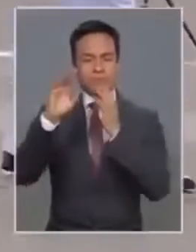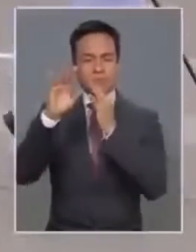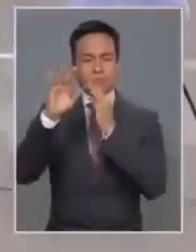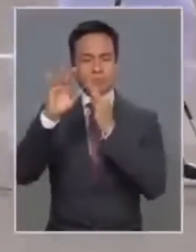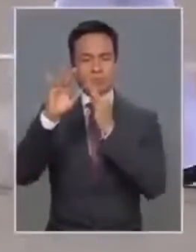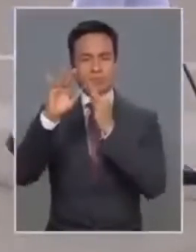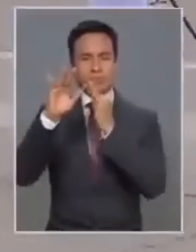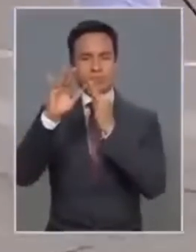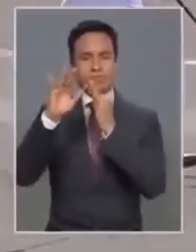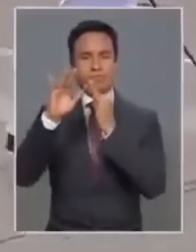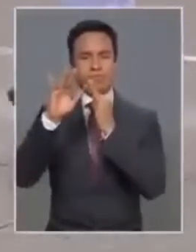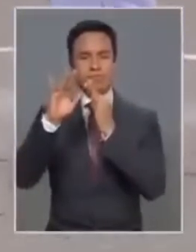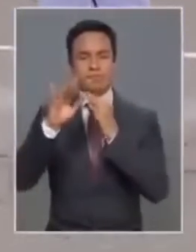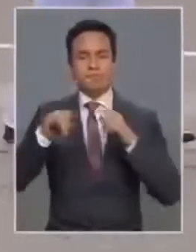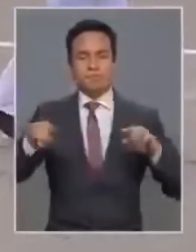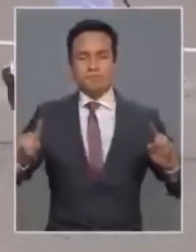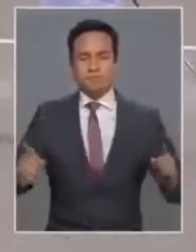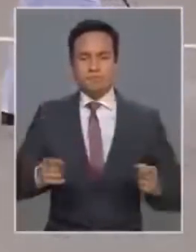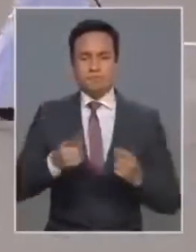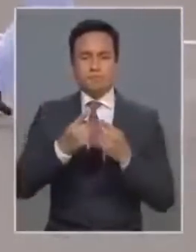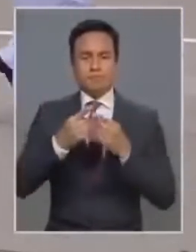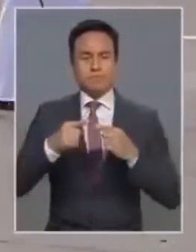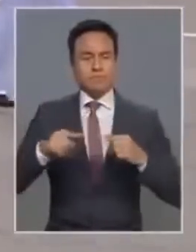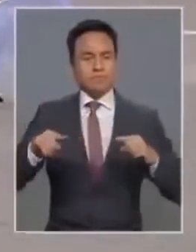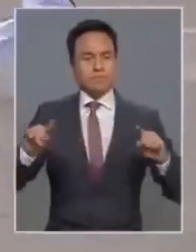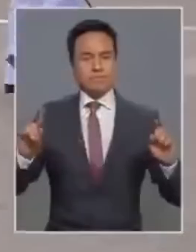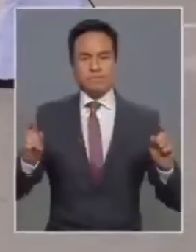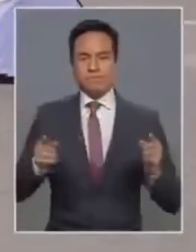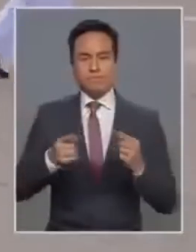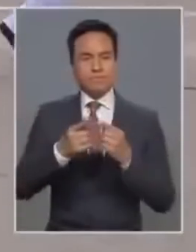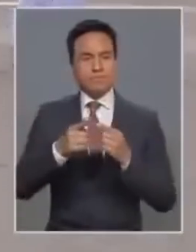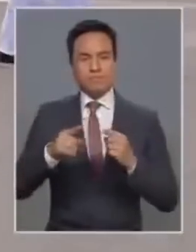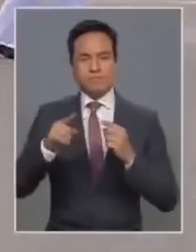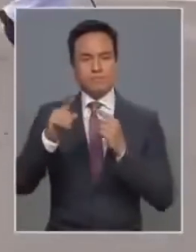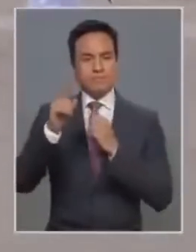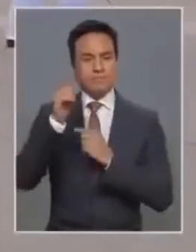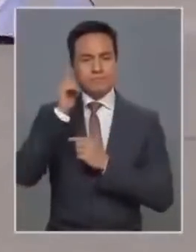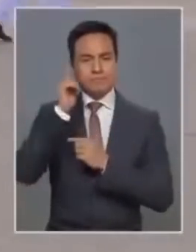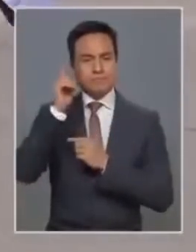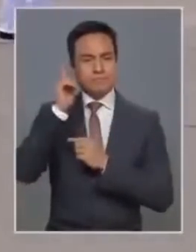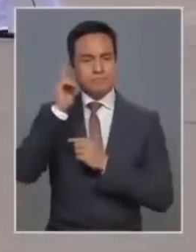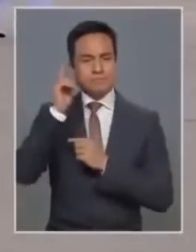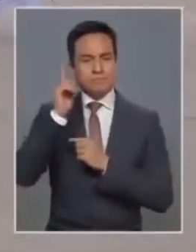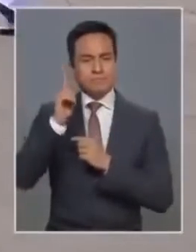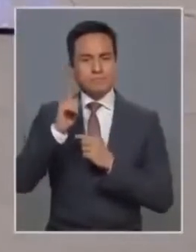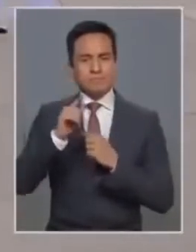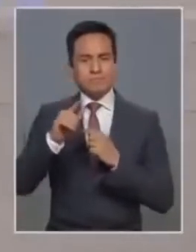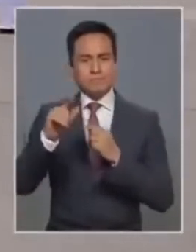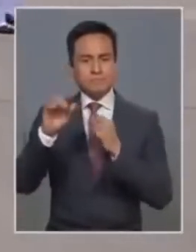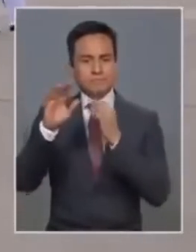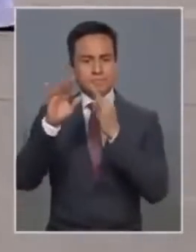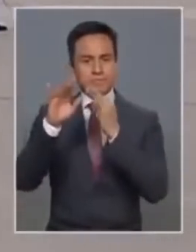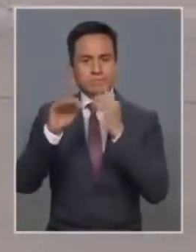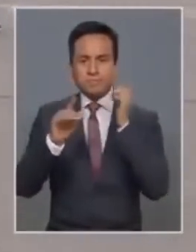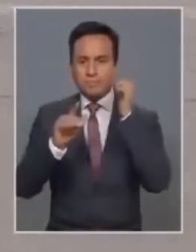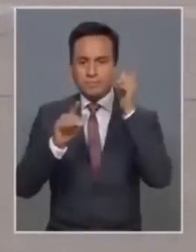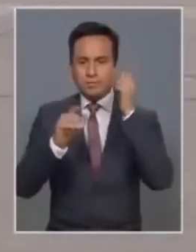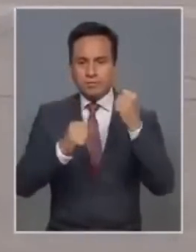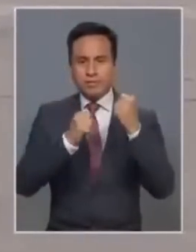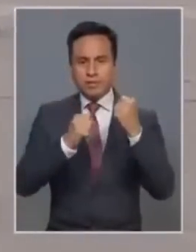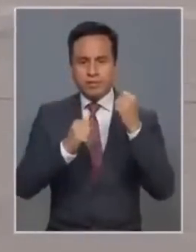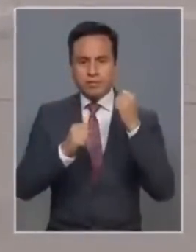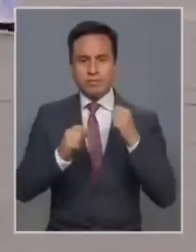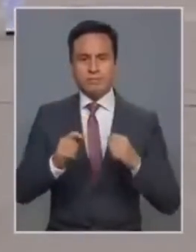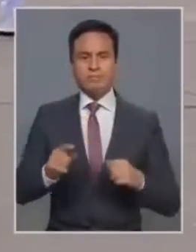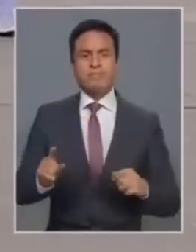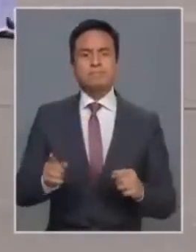Se aproxima a la elipse del Parque O'Higgins, una formación de aviones de instrucción básica de 35 villanos, pertenecientes a la Escuela de